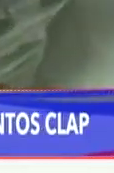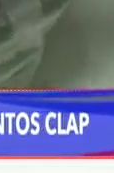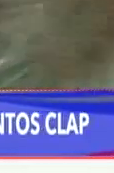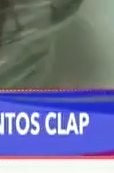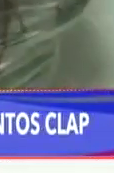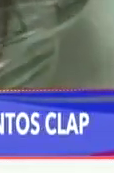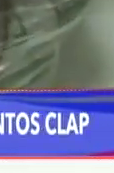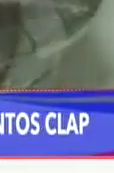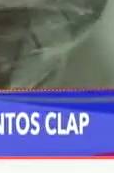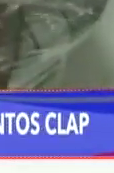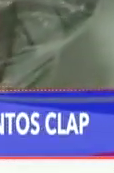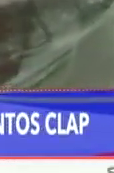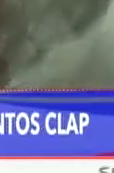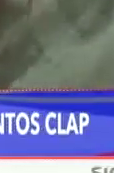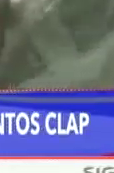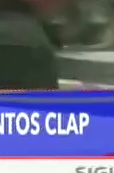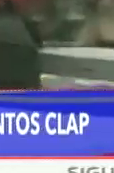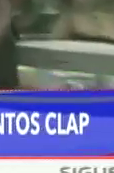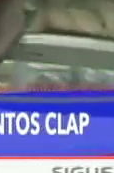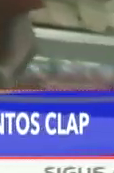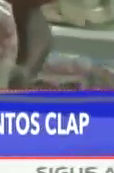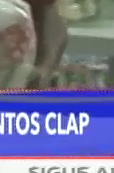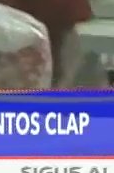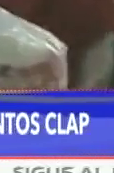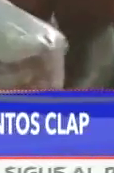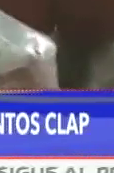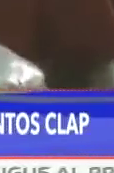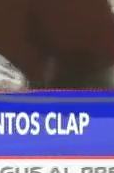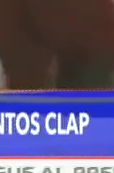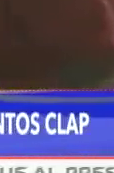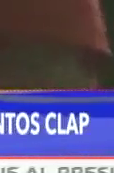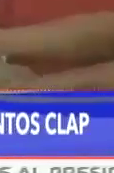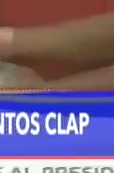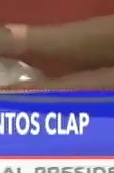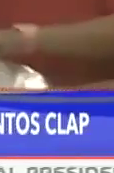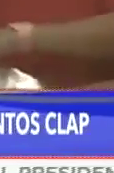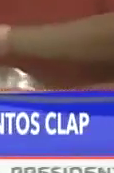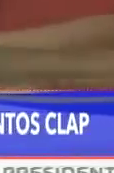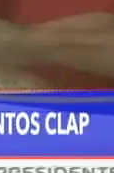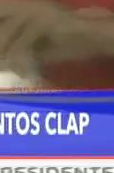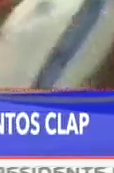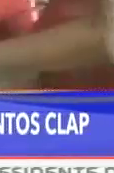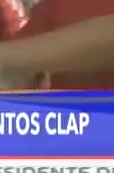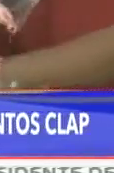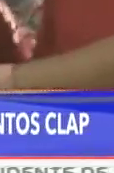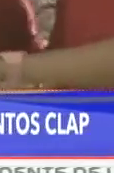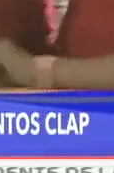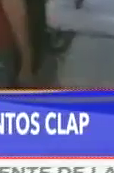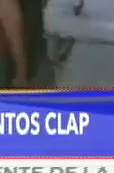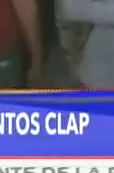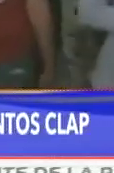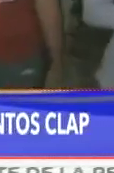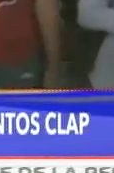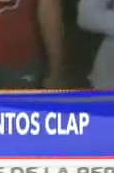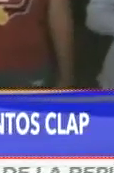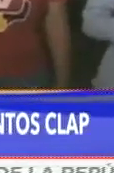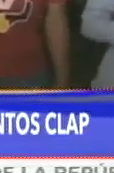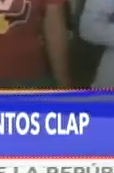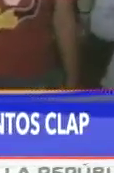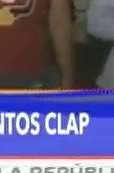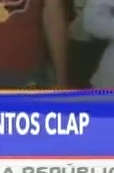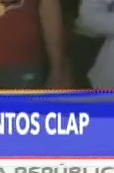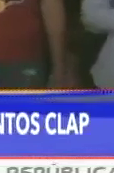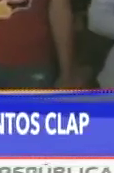también esa instrucción que usted dio en el mes de mayo, de lanzar el CEAS Patria. Junto al ministro Leal Tellería hemos asumido